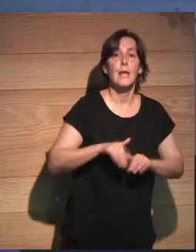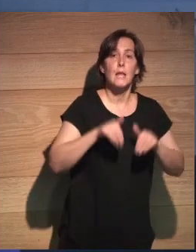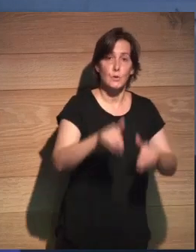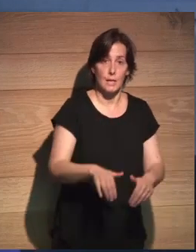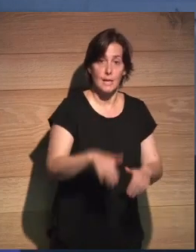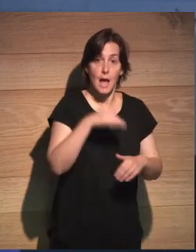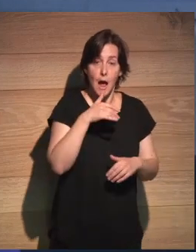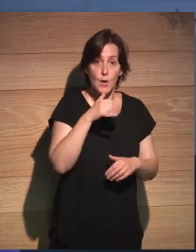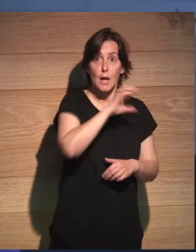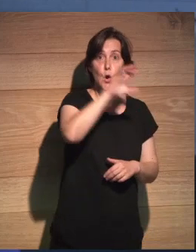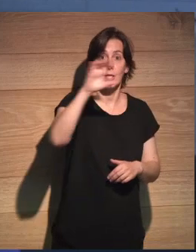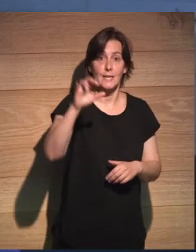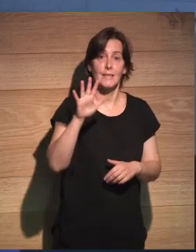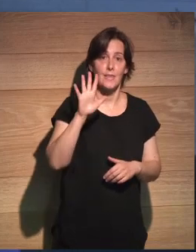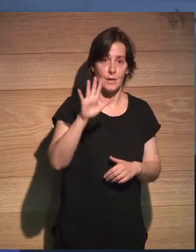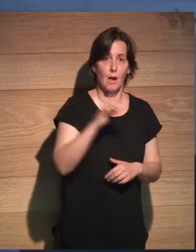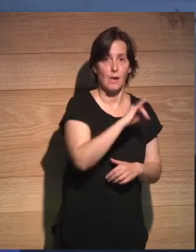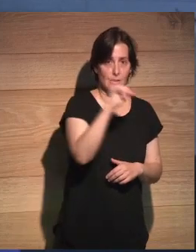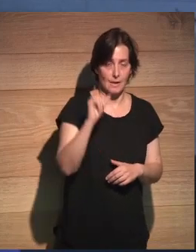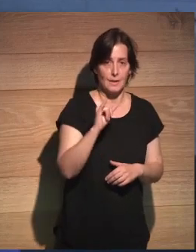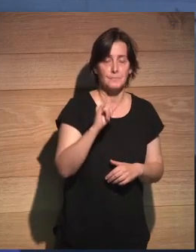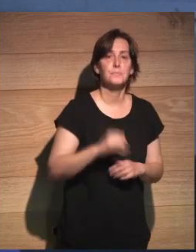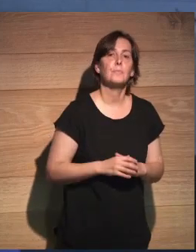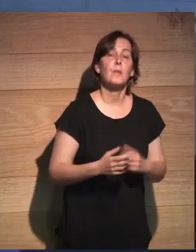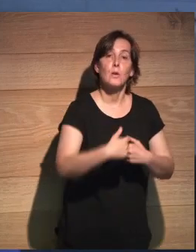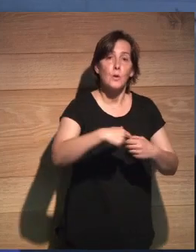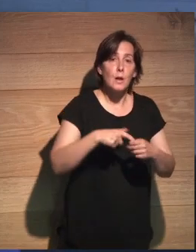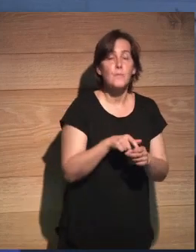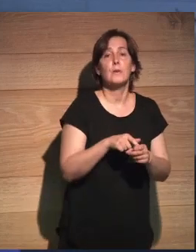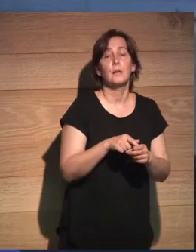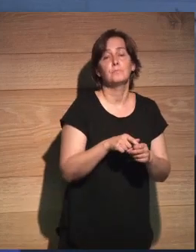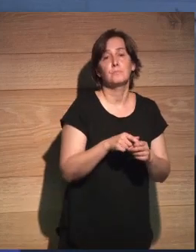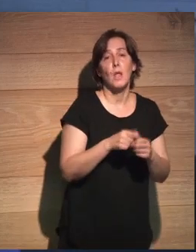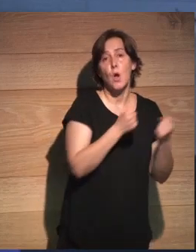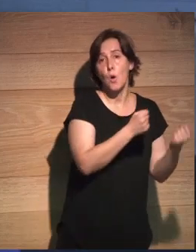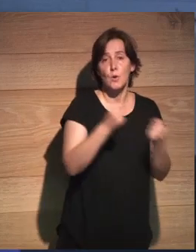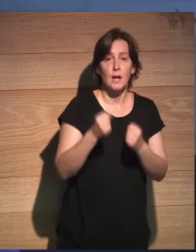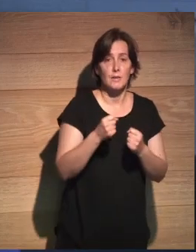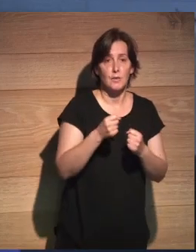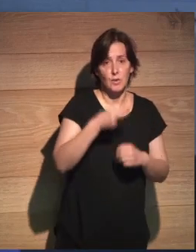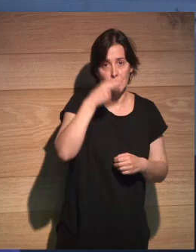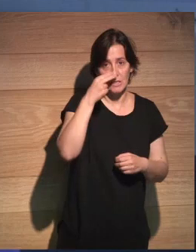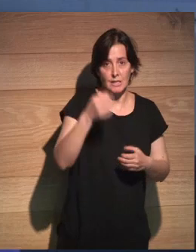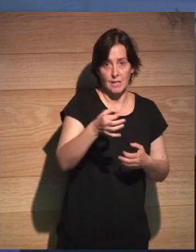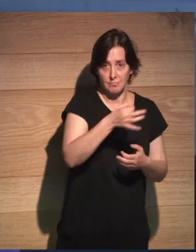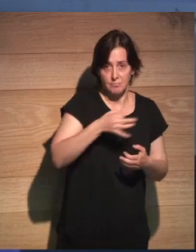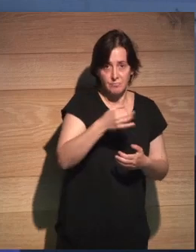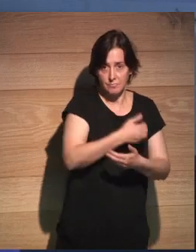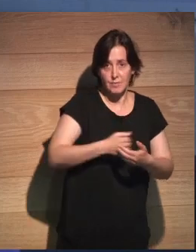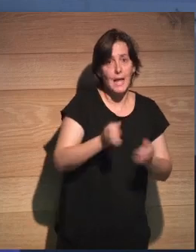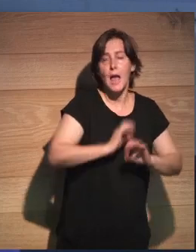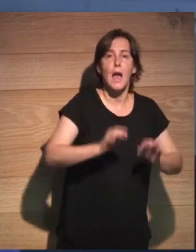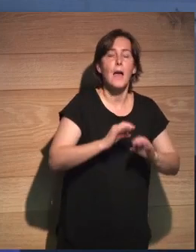los 5 continentes. Está formada por organizaciones sin ánimo de lucro que cuentan con el apoyo de